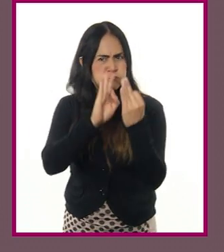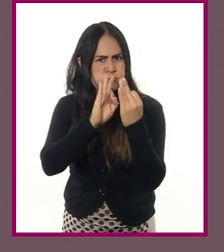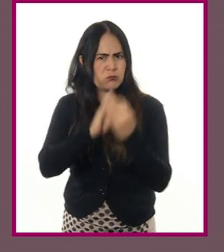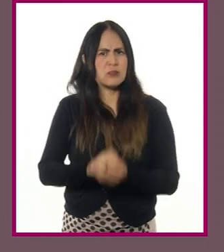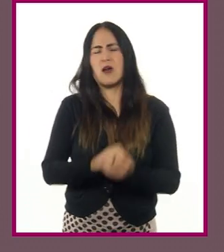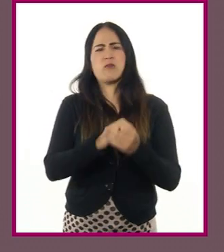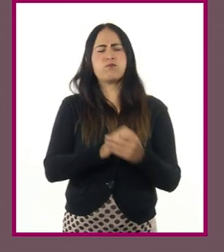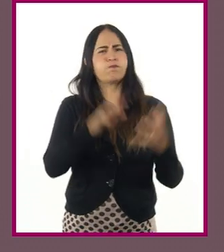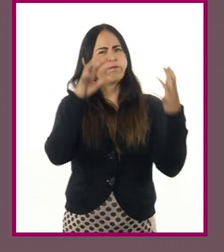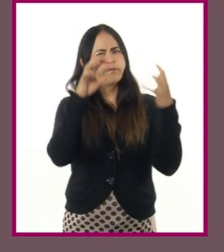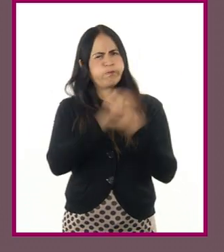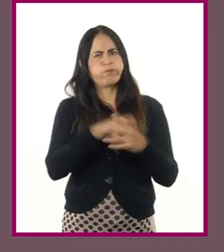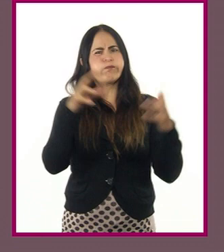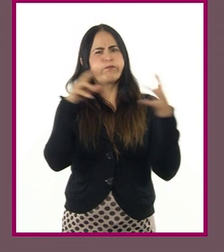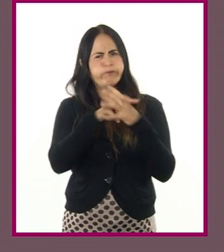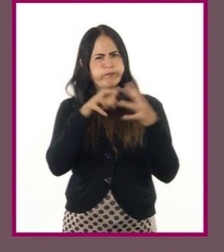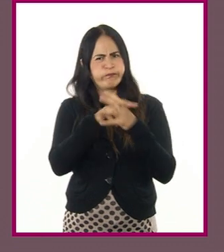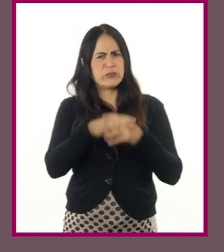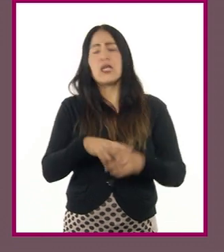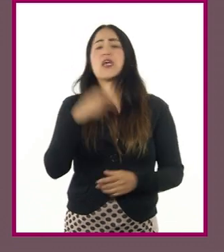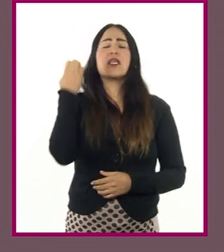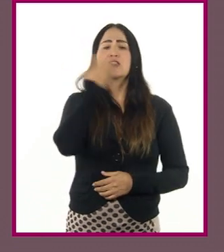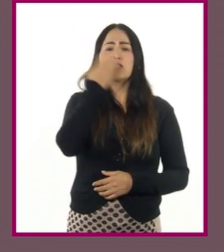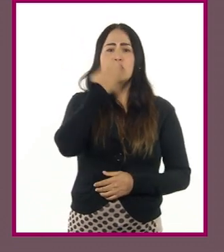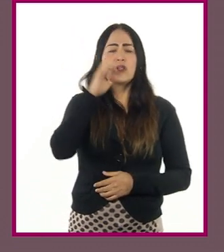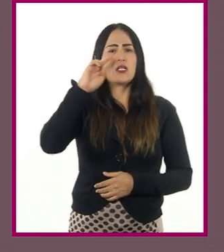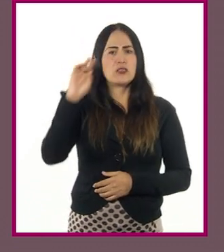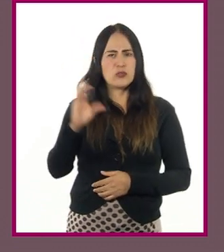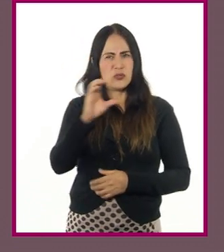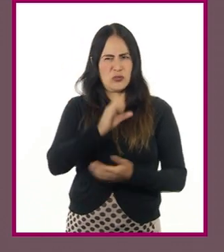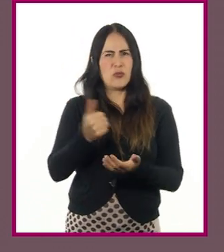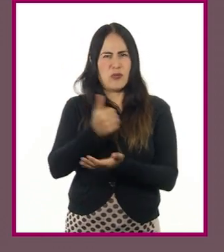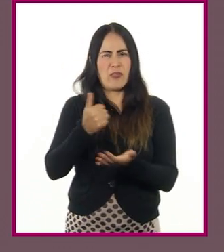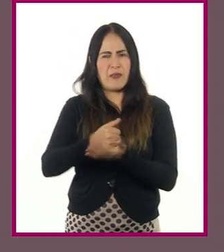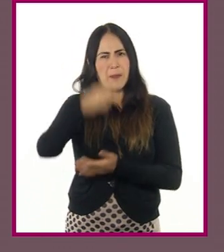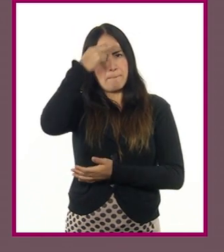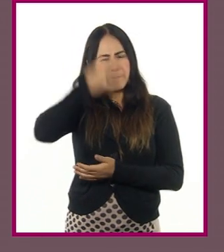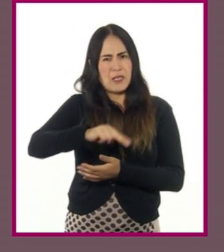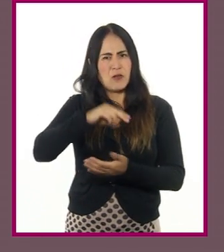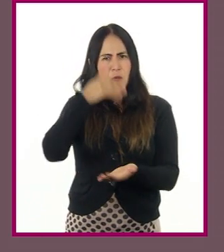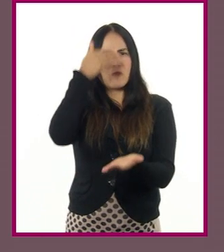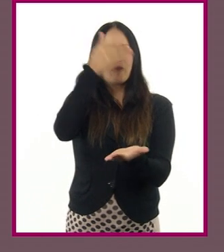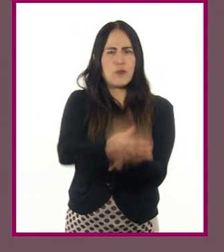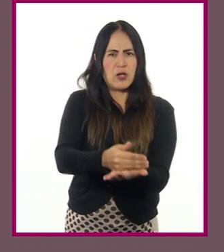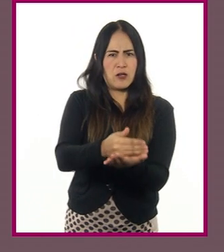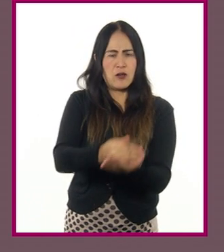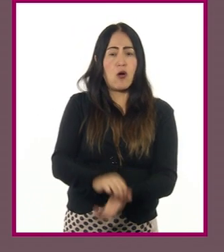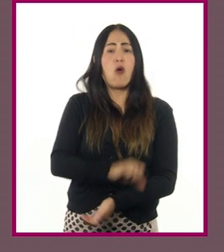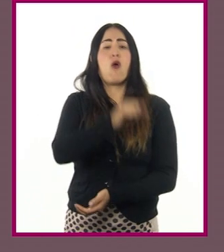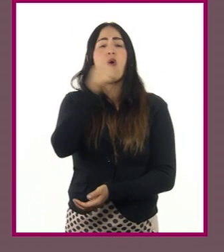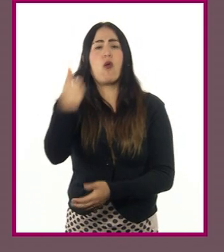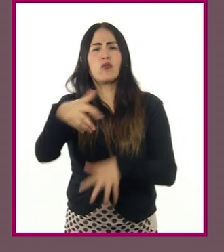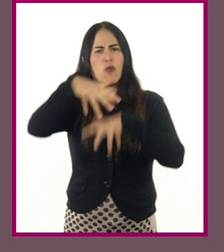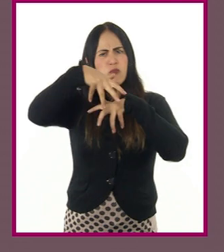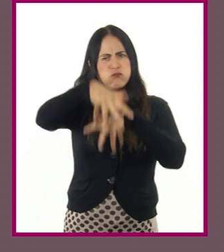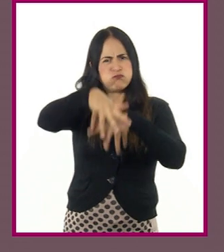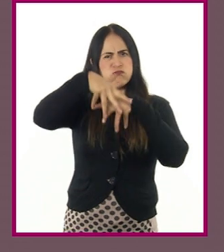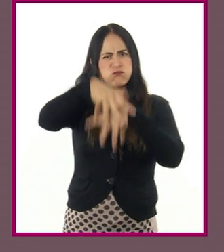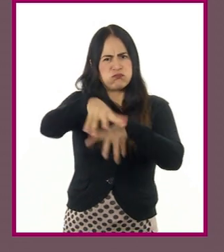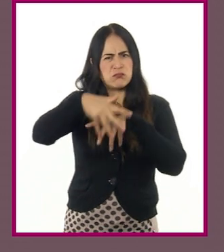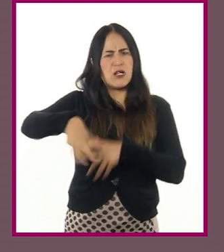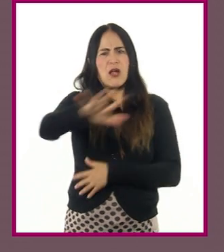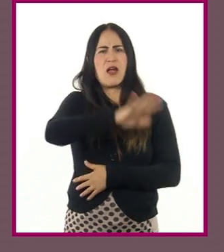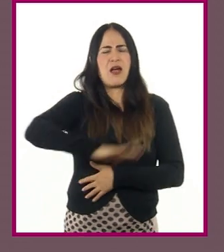la policía, escuelas de la Ciudad de México se fueron a paro de labores y un nuevo mitin tuvo lugar en el Zócalo para